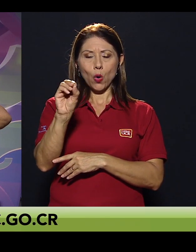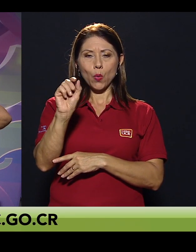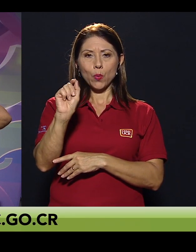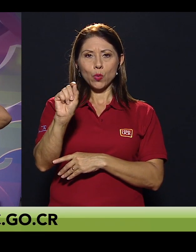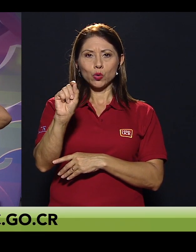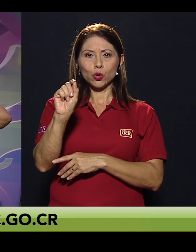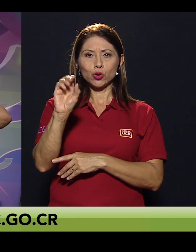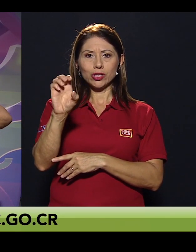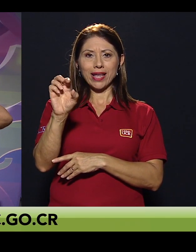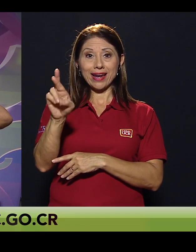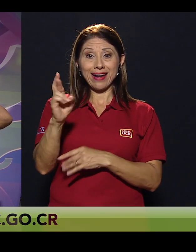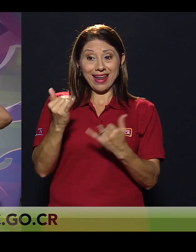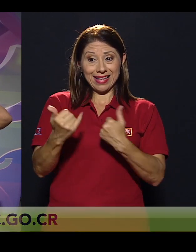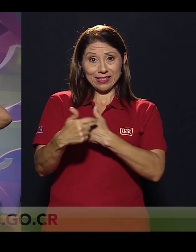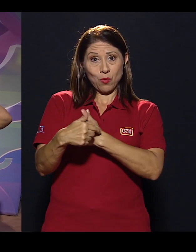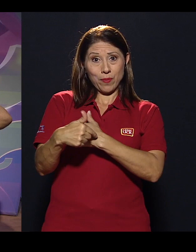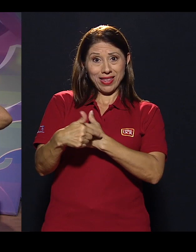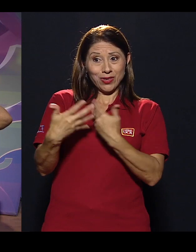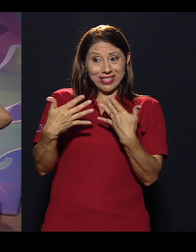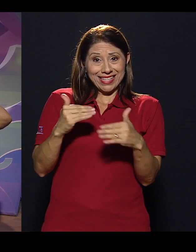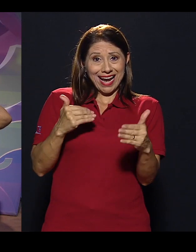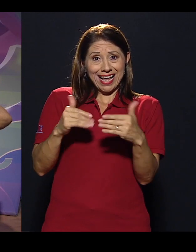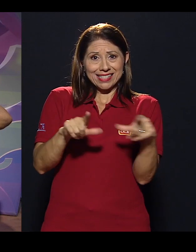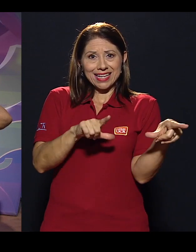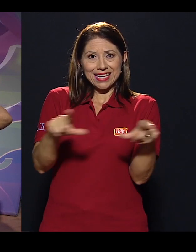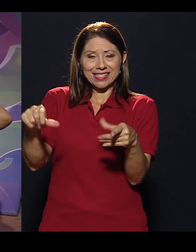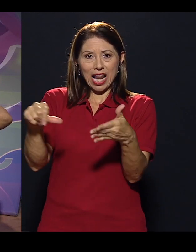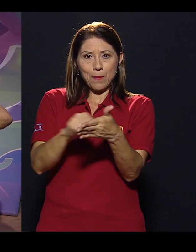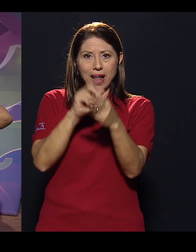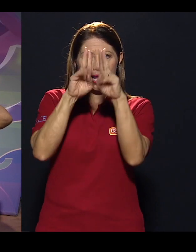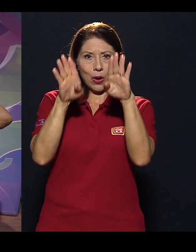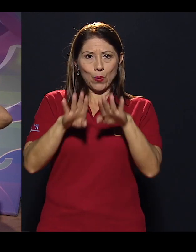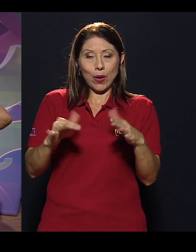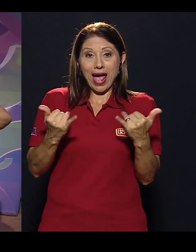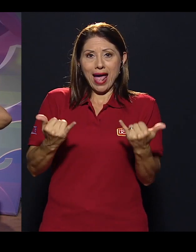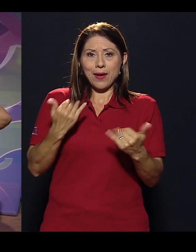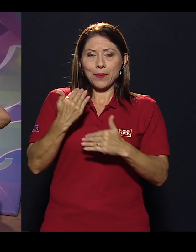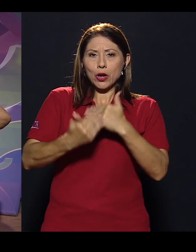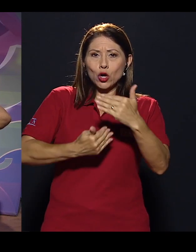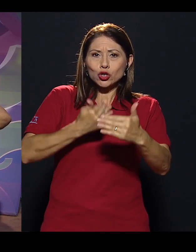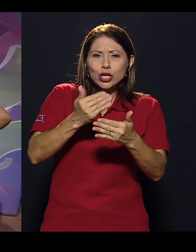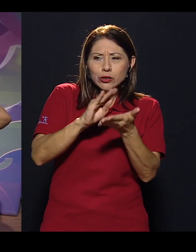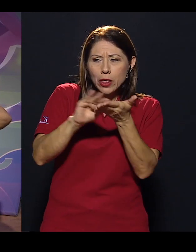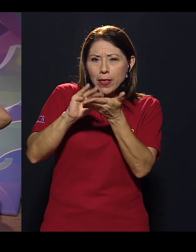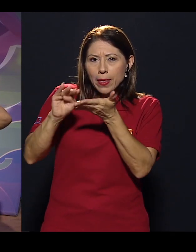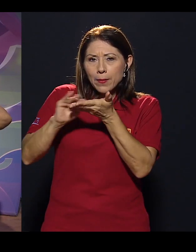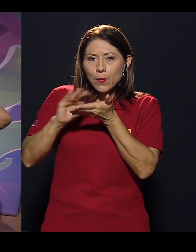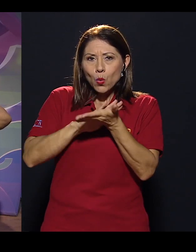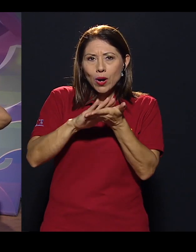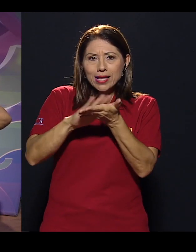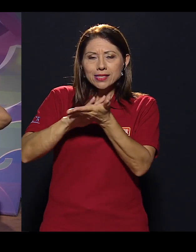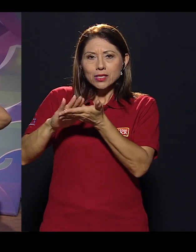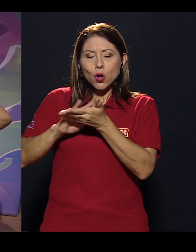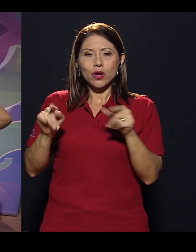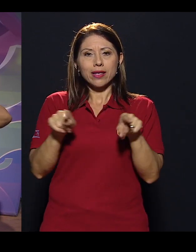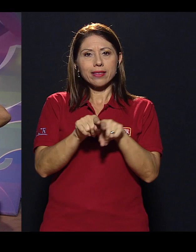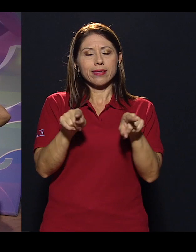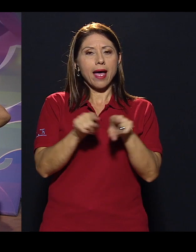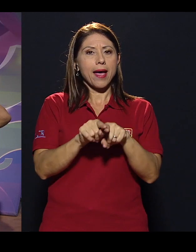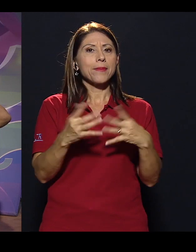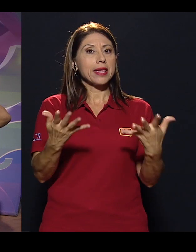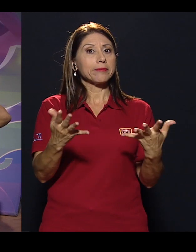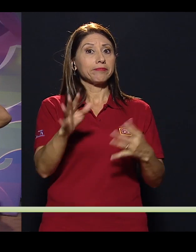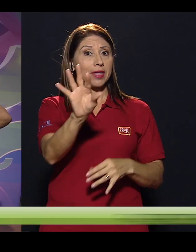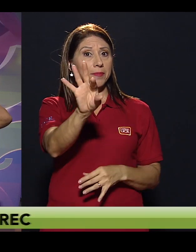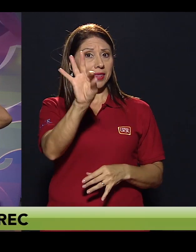www.cenarec.go.cr. En este momento la página ya casi la tenemos lista, está en un proceso de depuración y